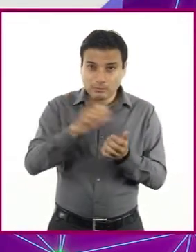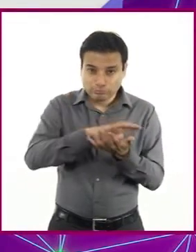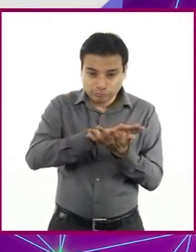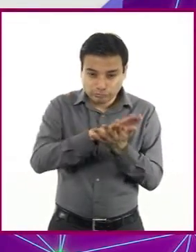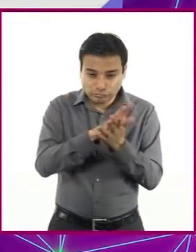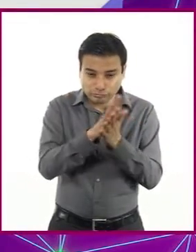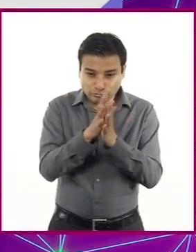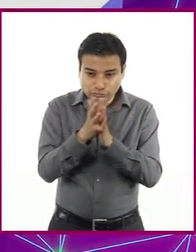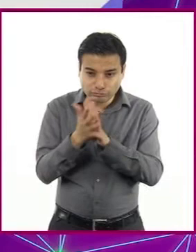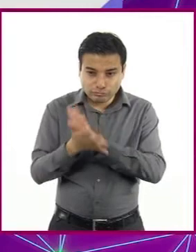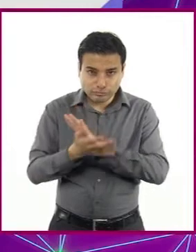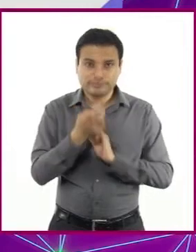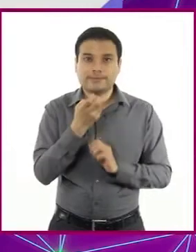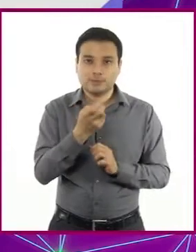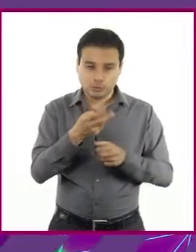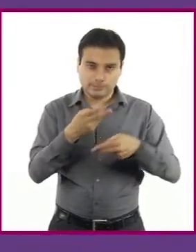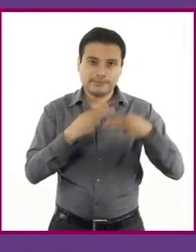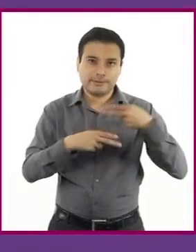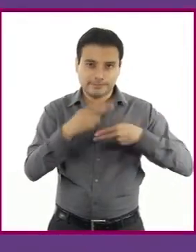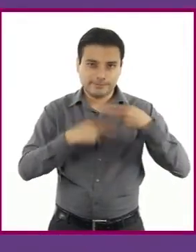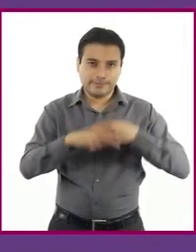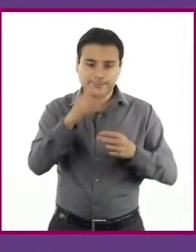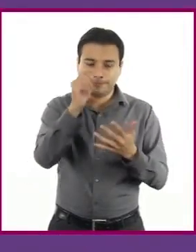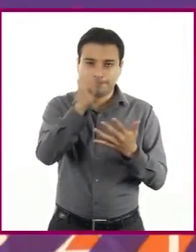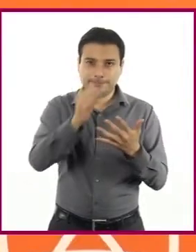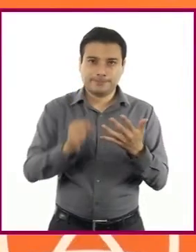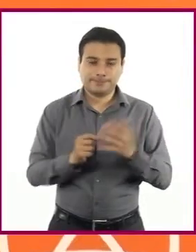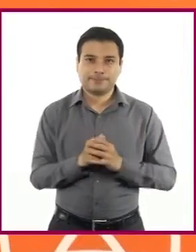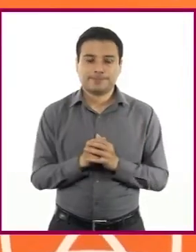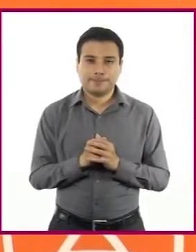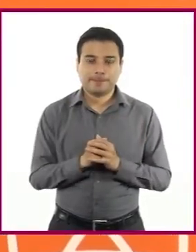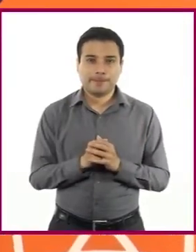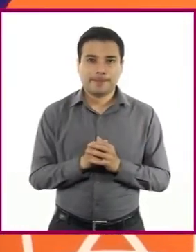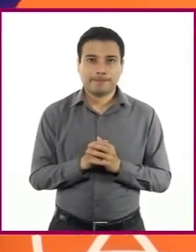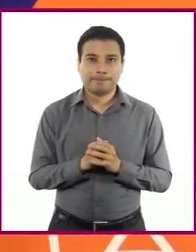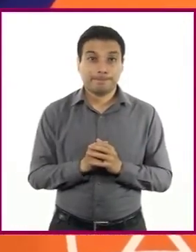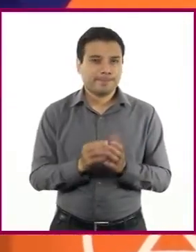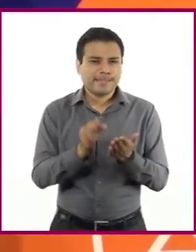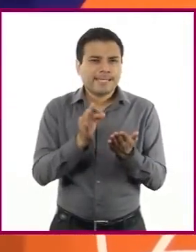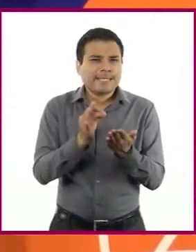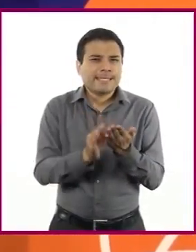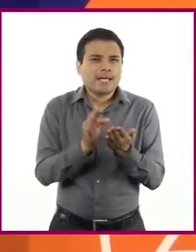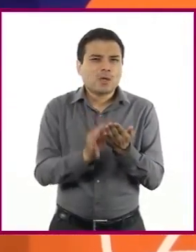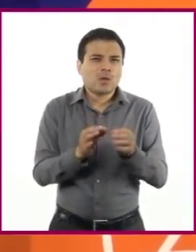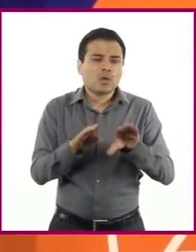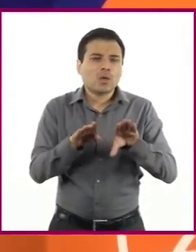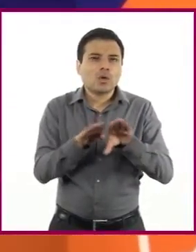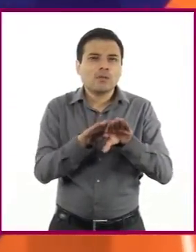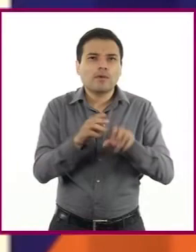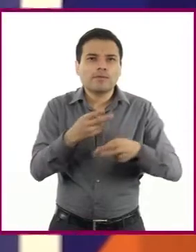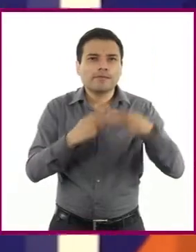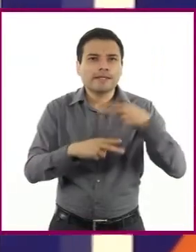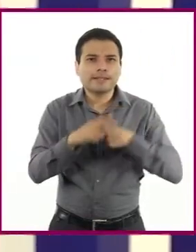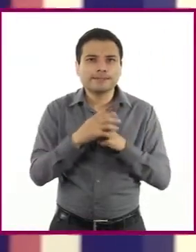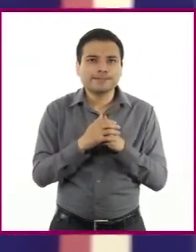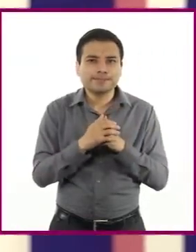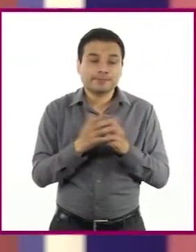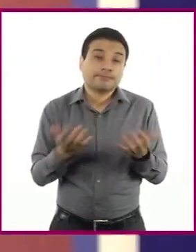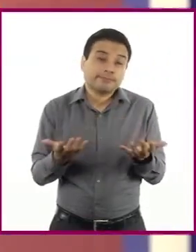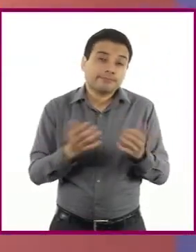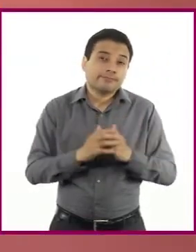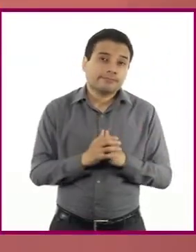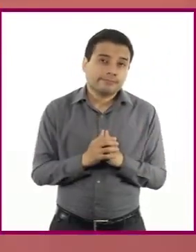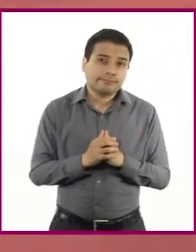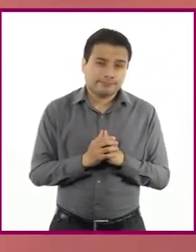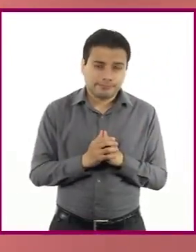se presentan con frecuencia en estos procesos. La obtención del hierro es un ejemplo de obtención de un metal